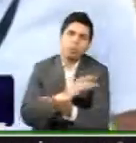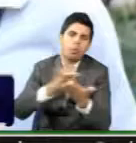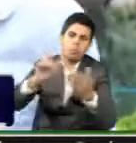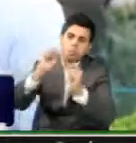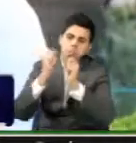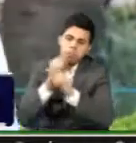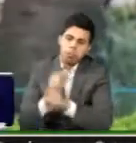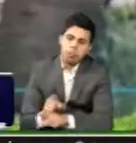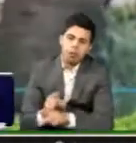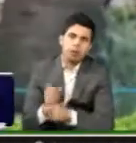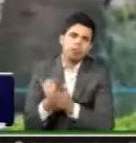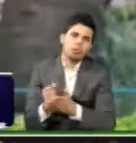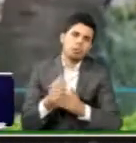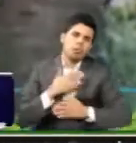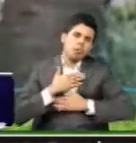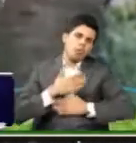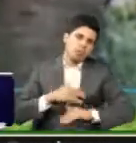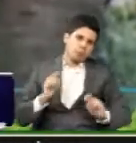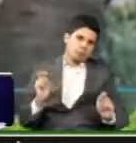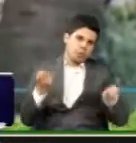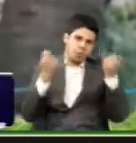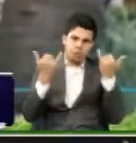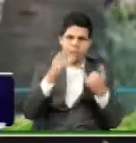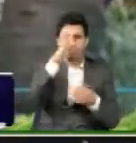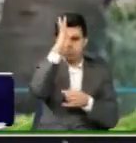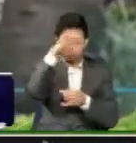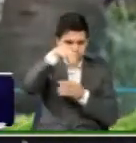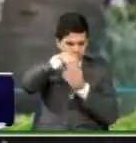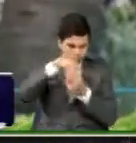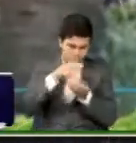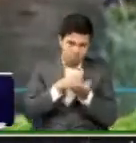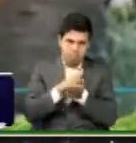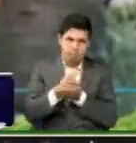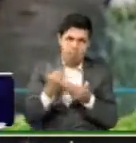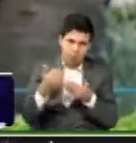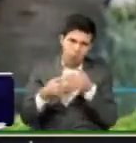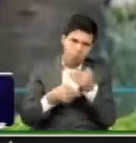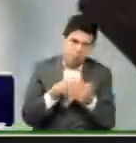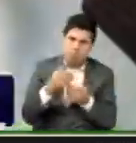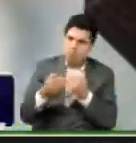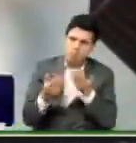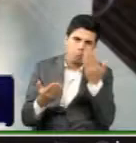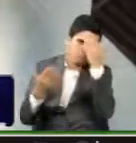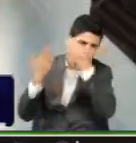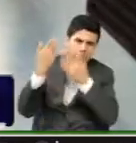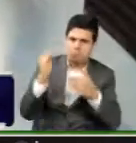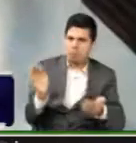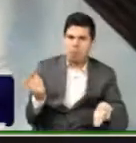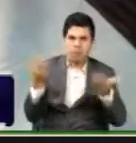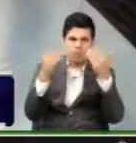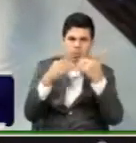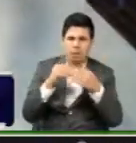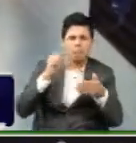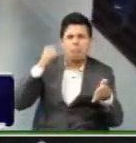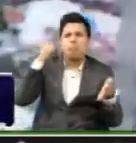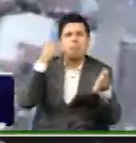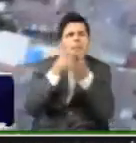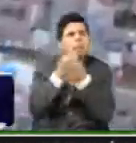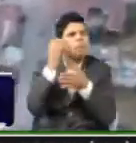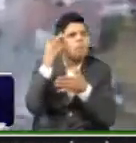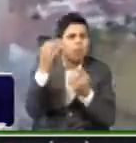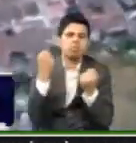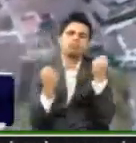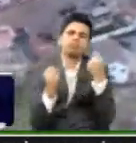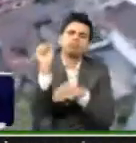Tiene orden de hospitalización en este momento y la evolución ha sido hasta el momento satisfactoria. El accidente ocurrió cuando el equipo